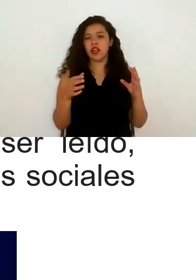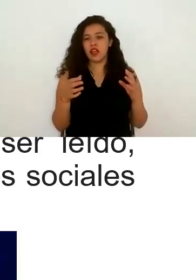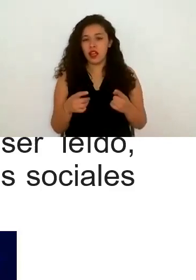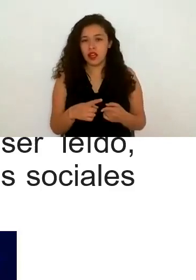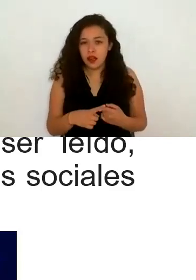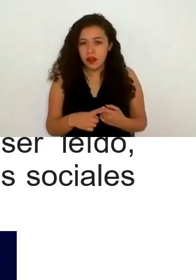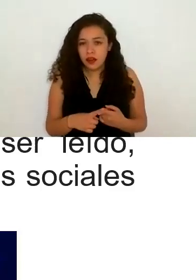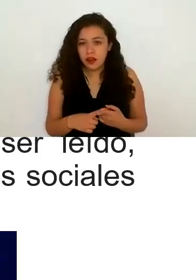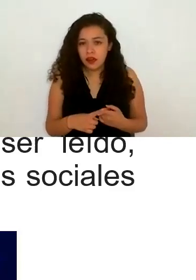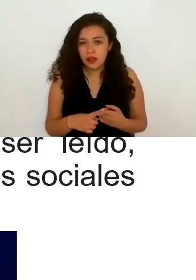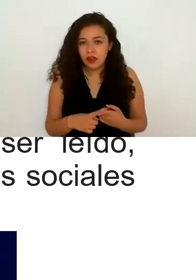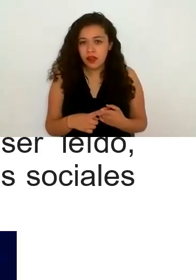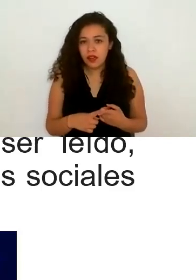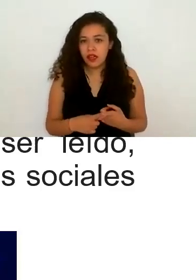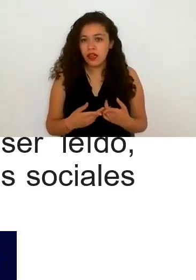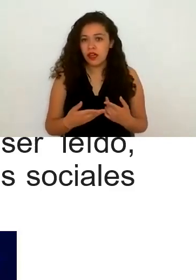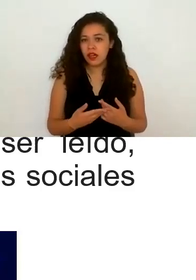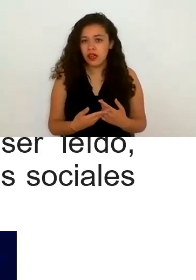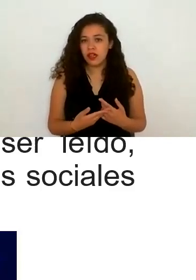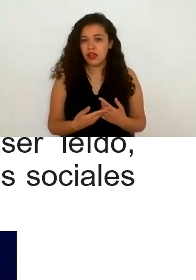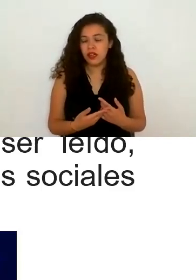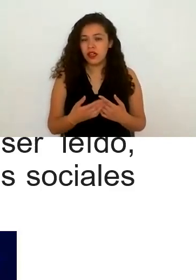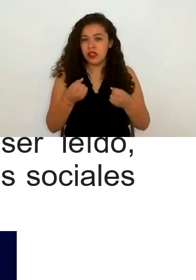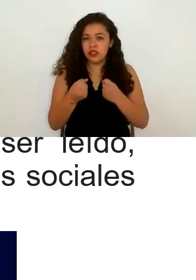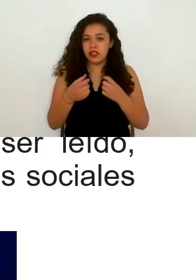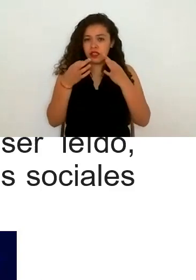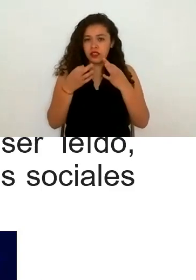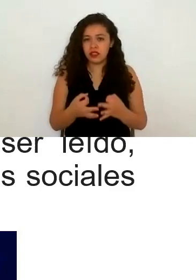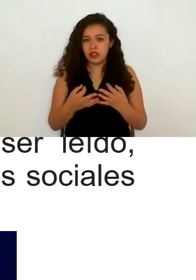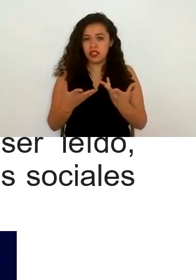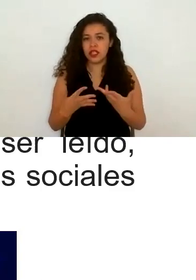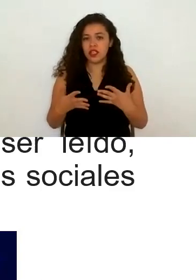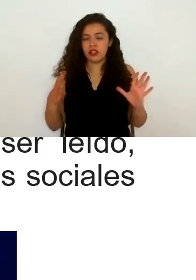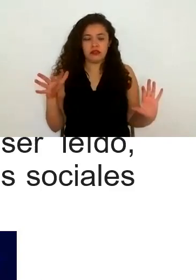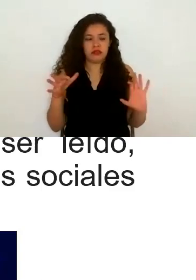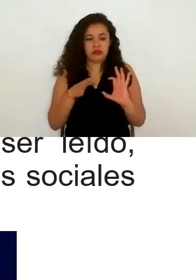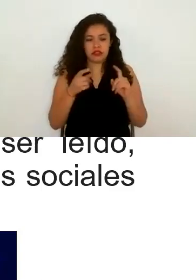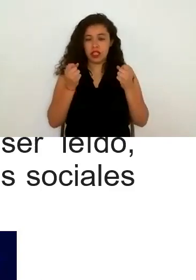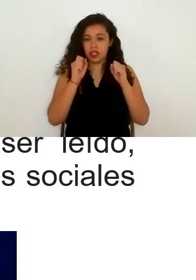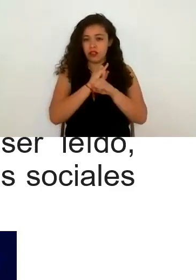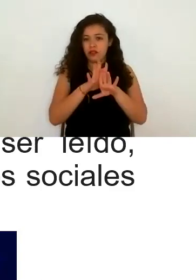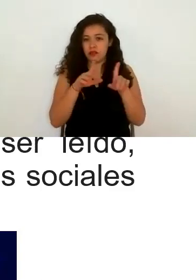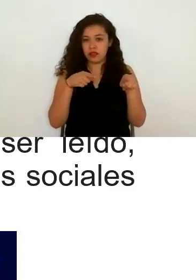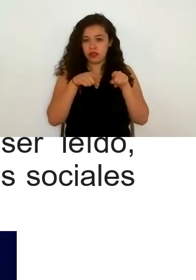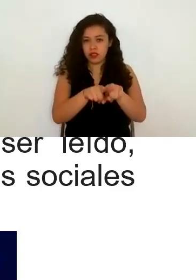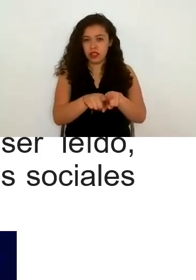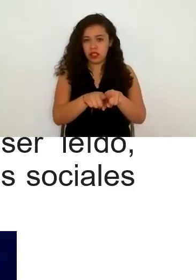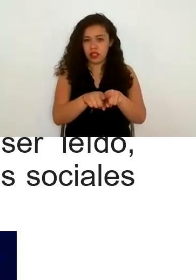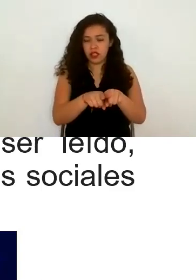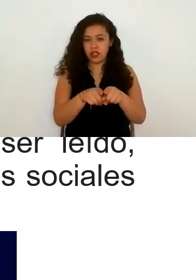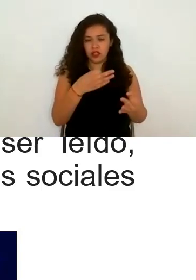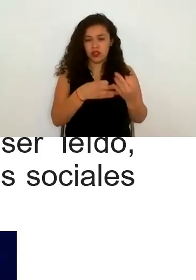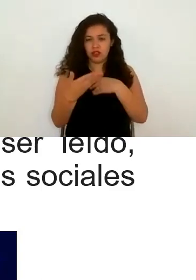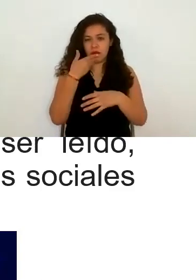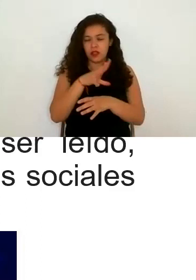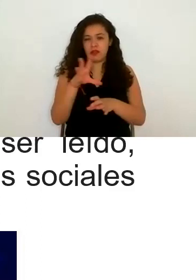En México, el único que ha desarrollado así súper eficiente su sistema